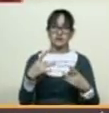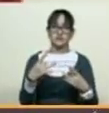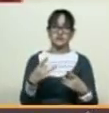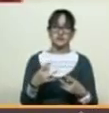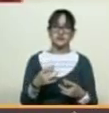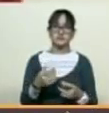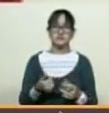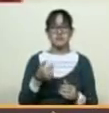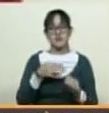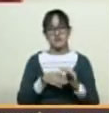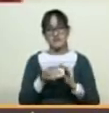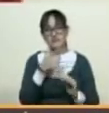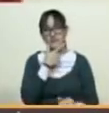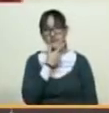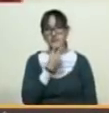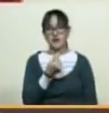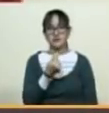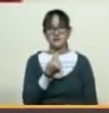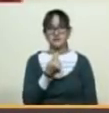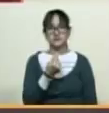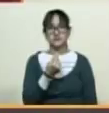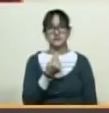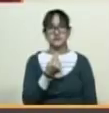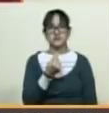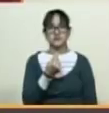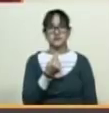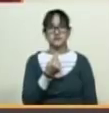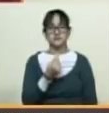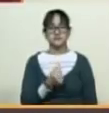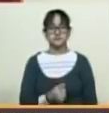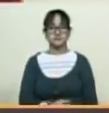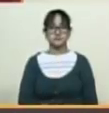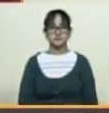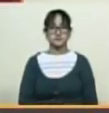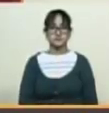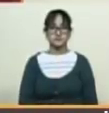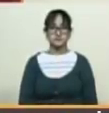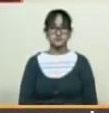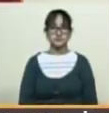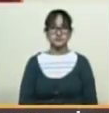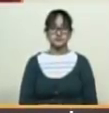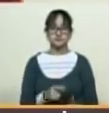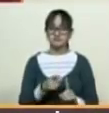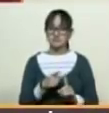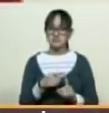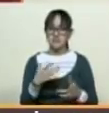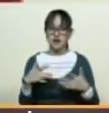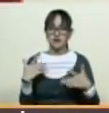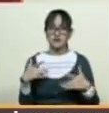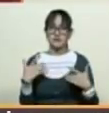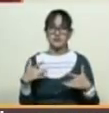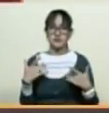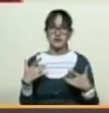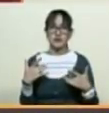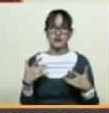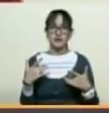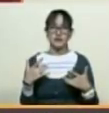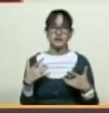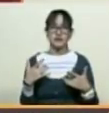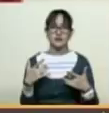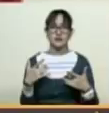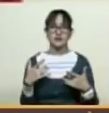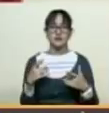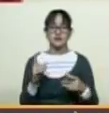más accesible y eficaz la realización de los actos. Una de las primeras actividades que vamos a tener a través de esta